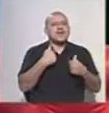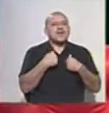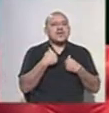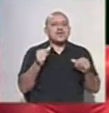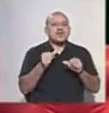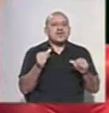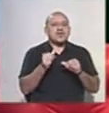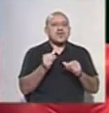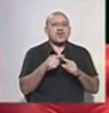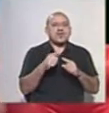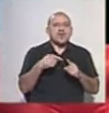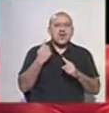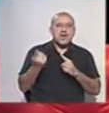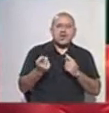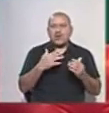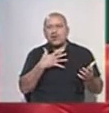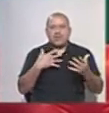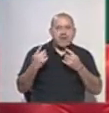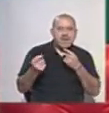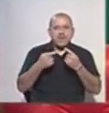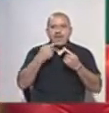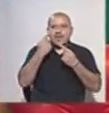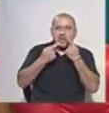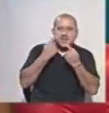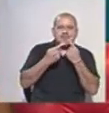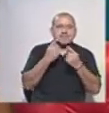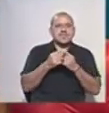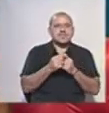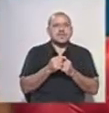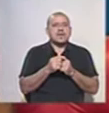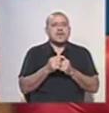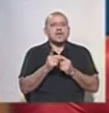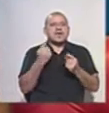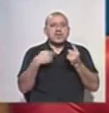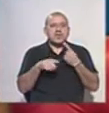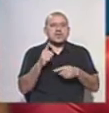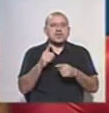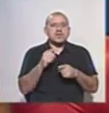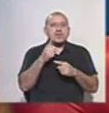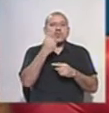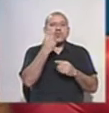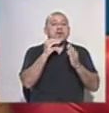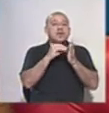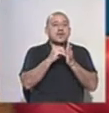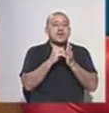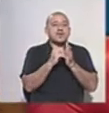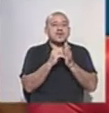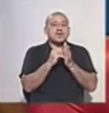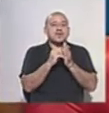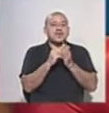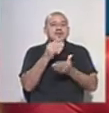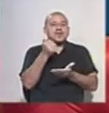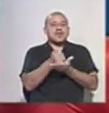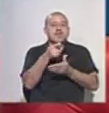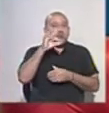popurrí con otro así, bailando, pero... entonces en esa, por ejemplo... Una vez estábamos haciendo el cuplé ahí